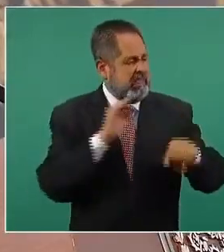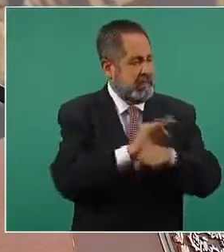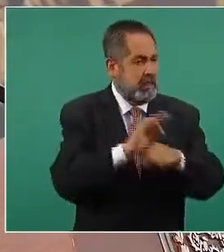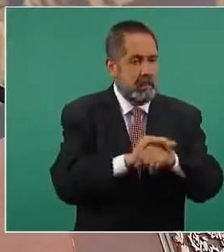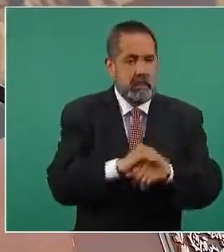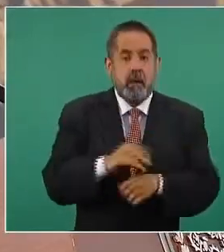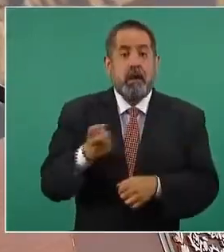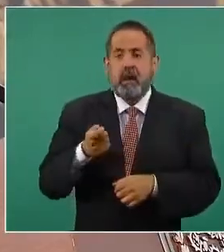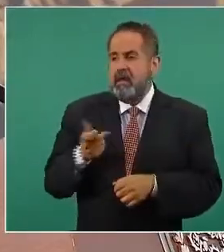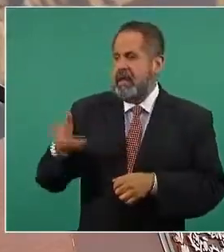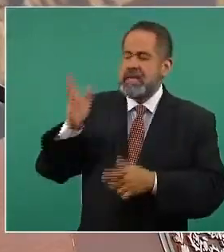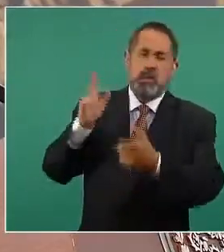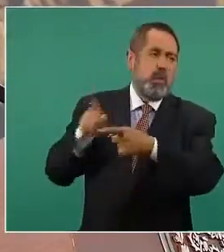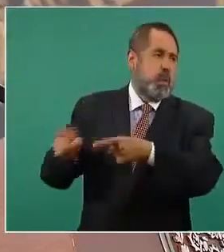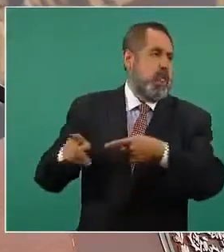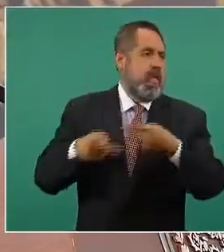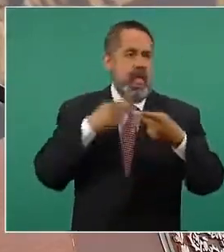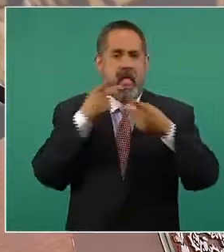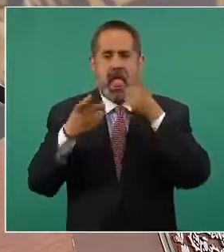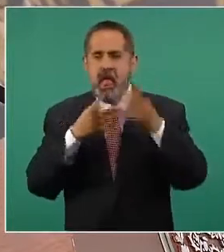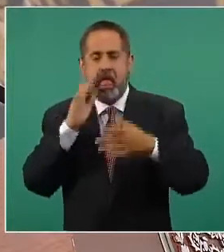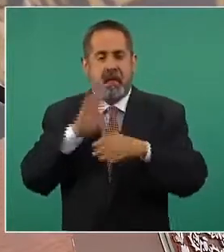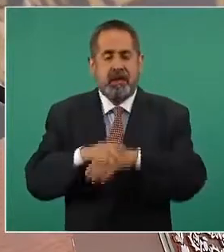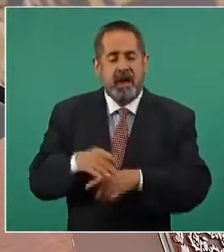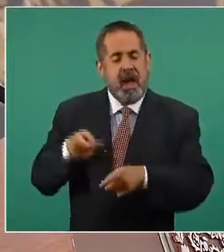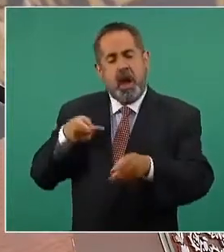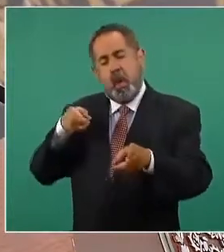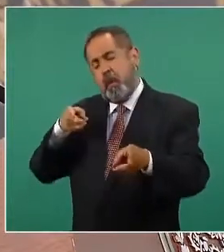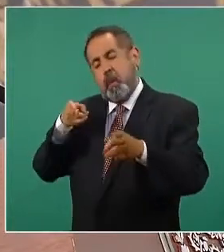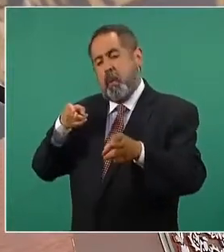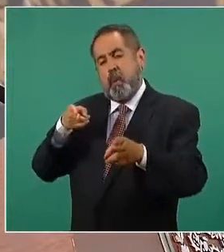de demagogos, fusilados,